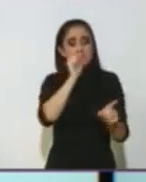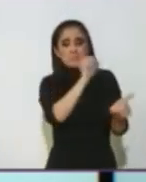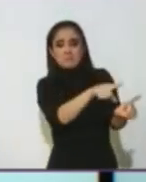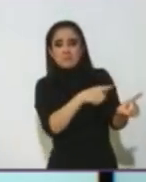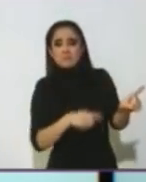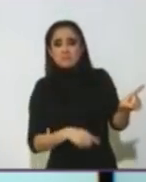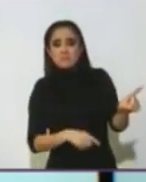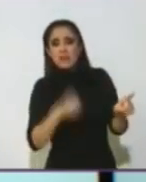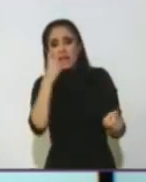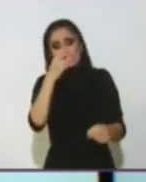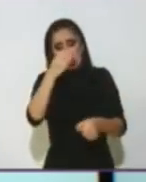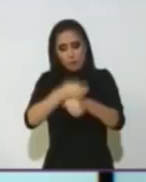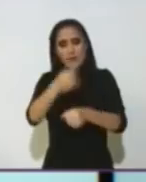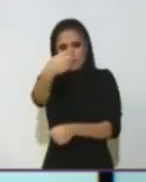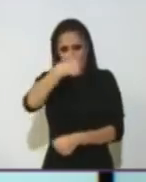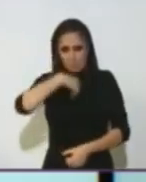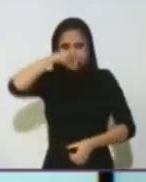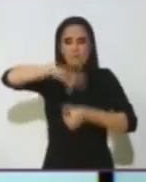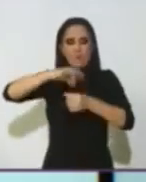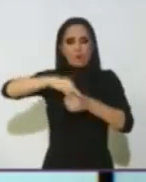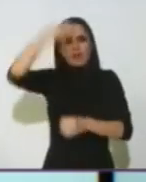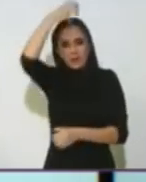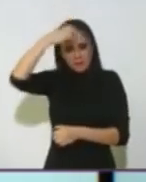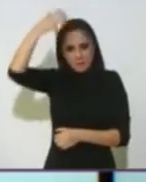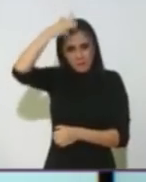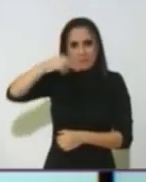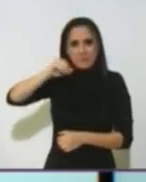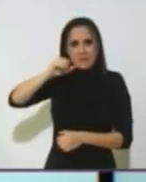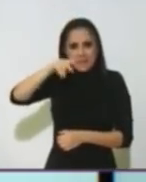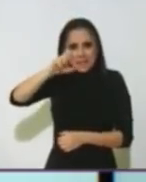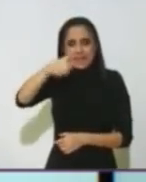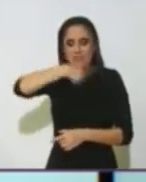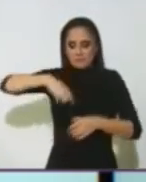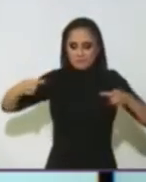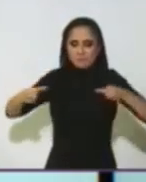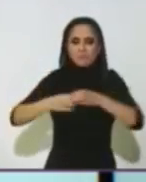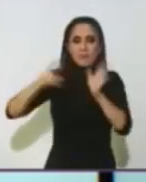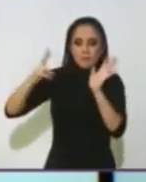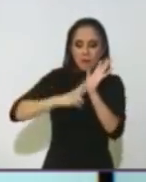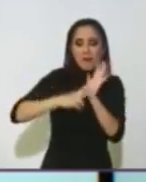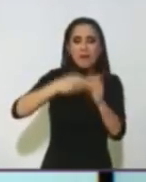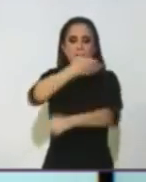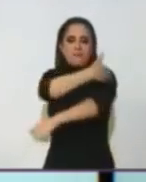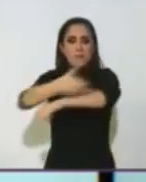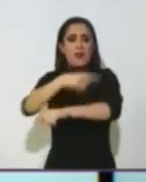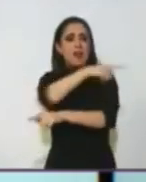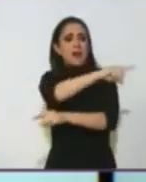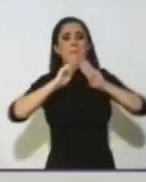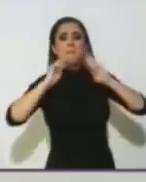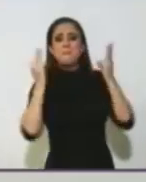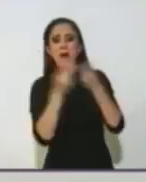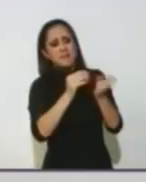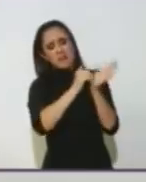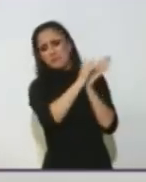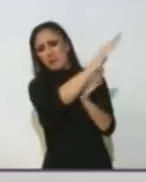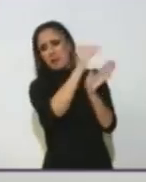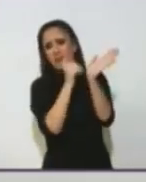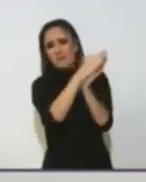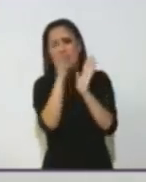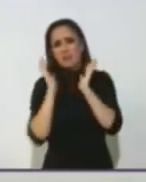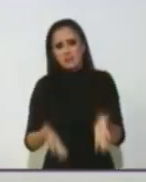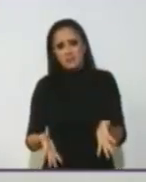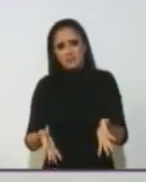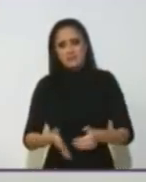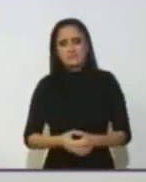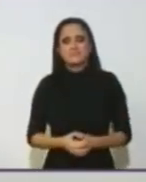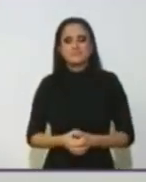votar por mikel arriola candidato de la familia de la vida y de los valores fuera mafias clases candidato pasamos